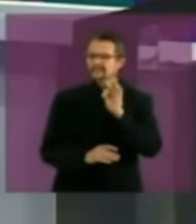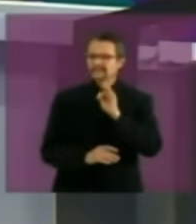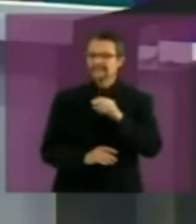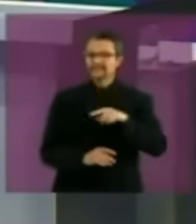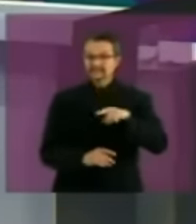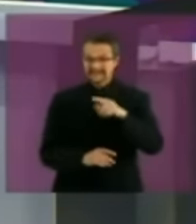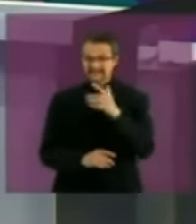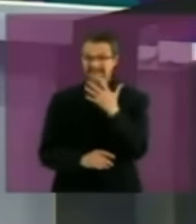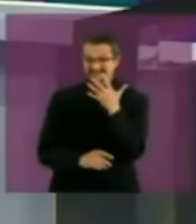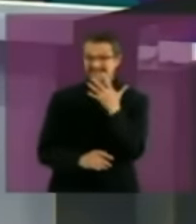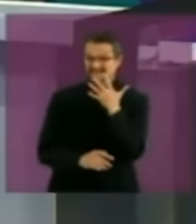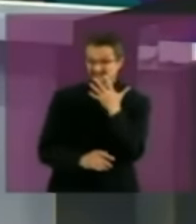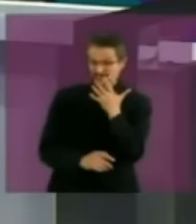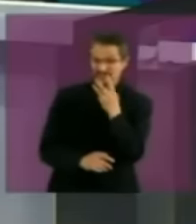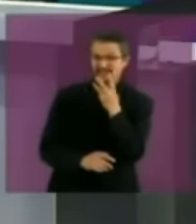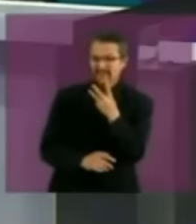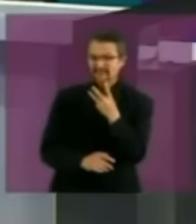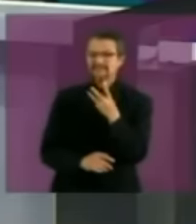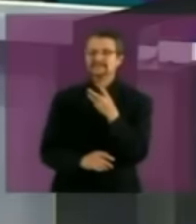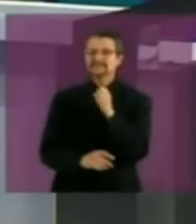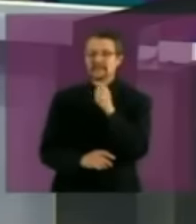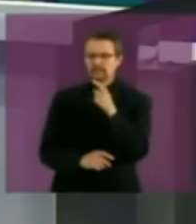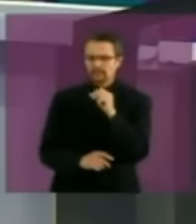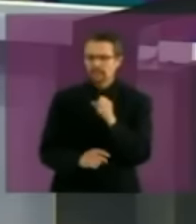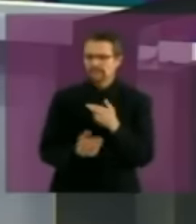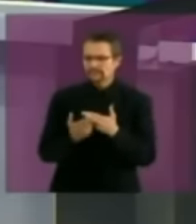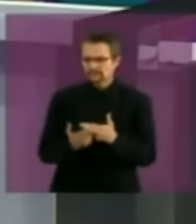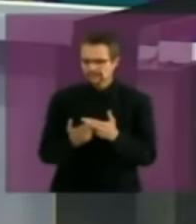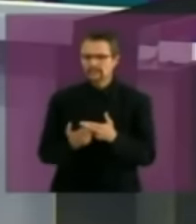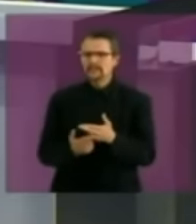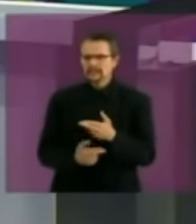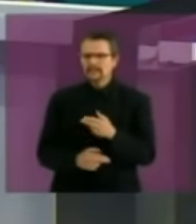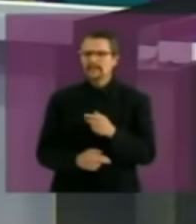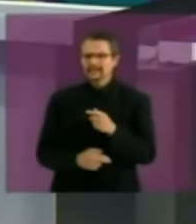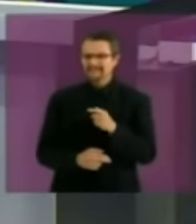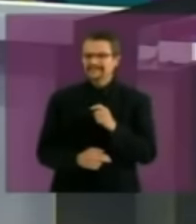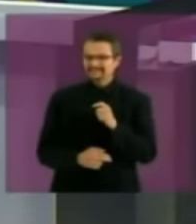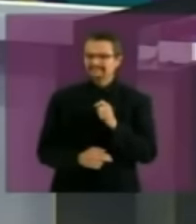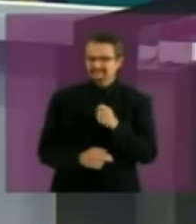de manera particular a López,